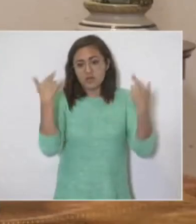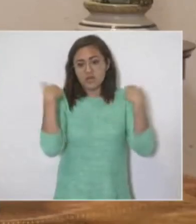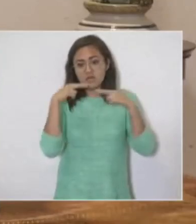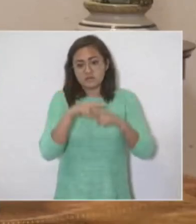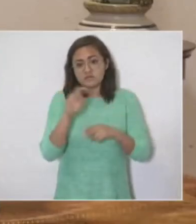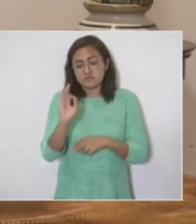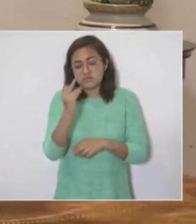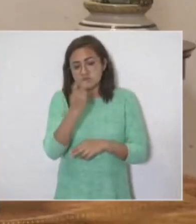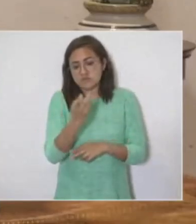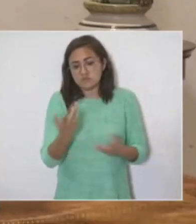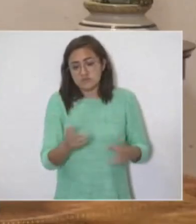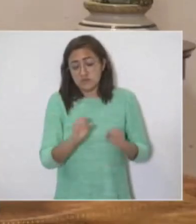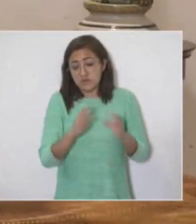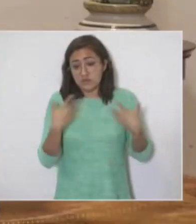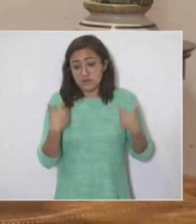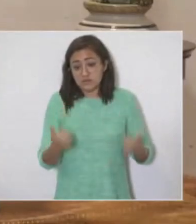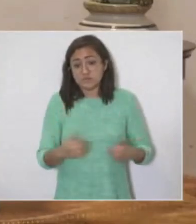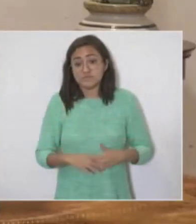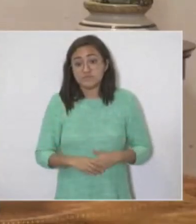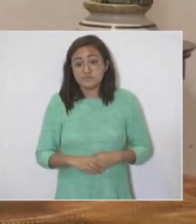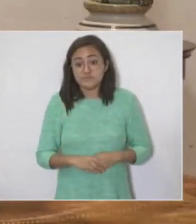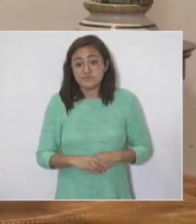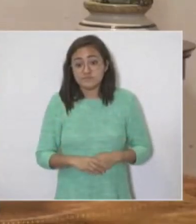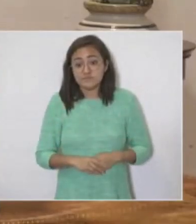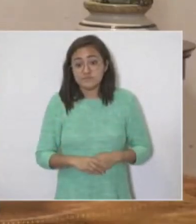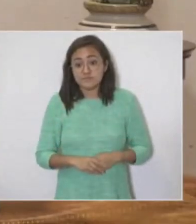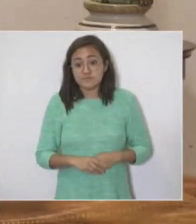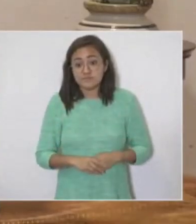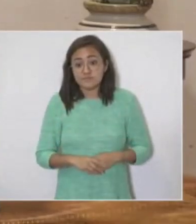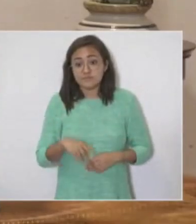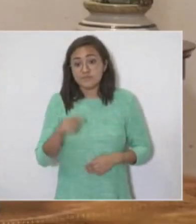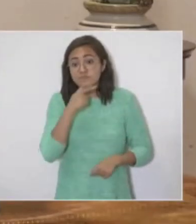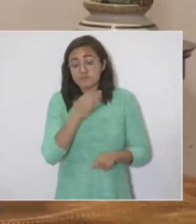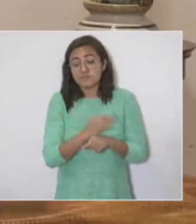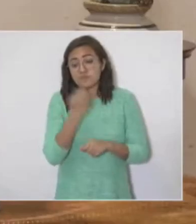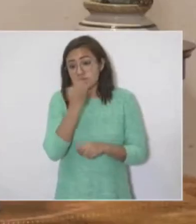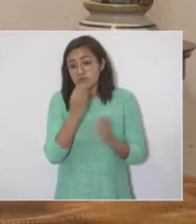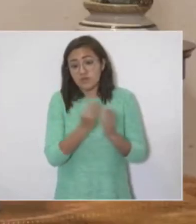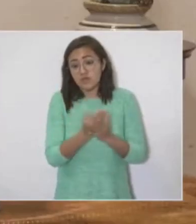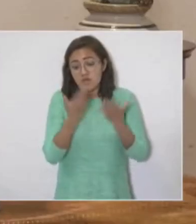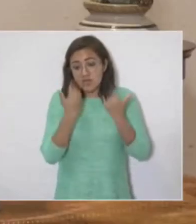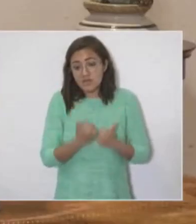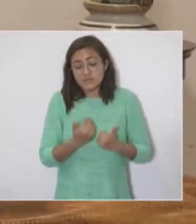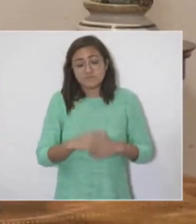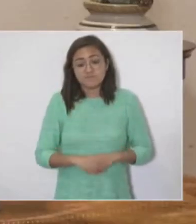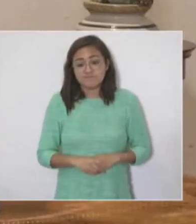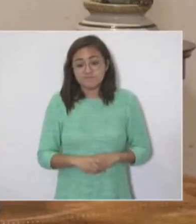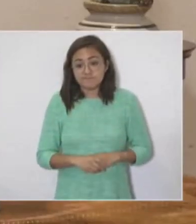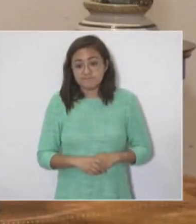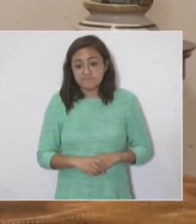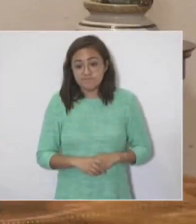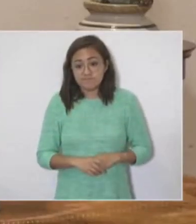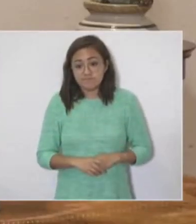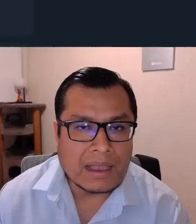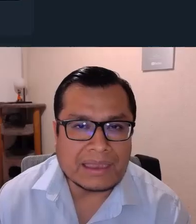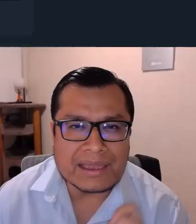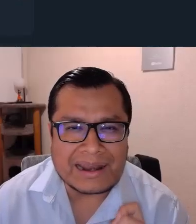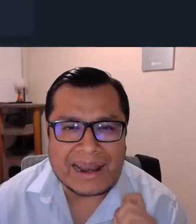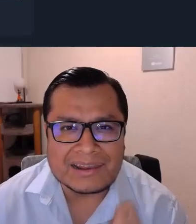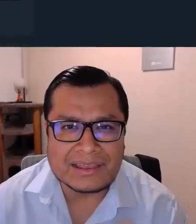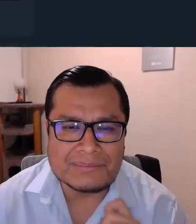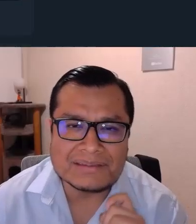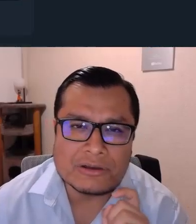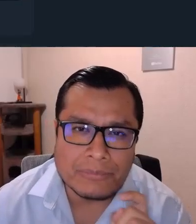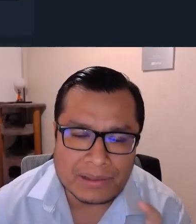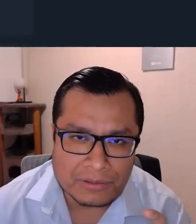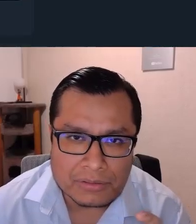federales que quede claro dejaron a los niños sin clases ya así de clarito hay